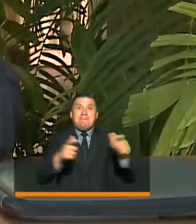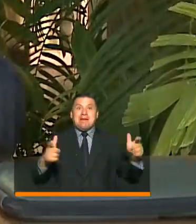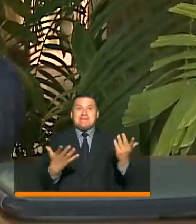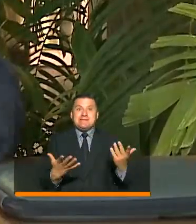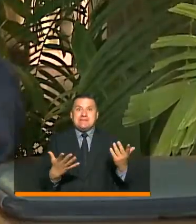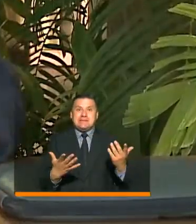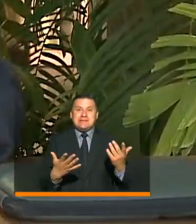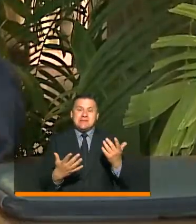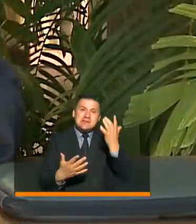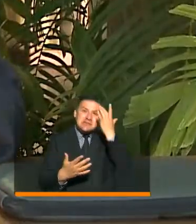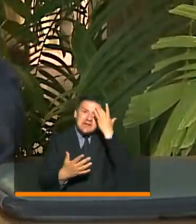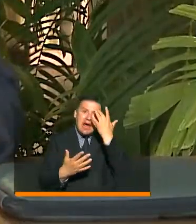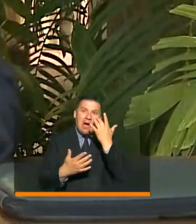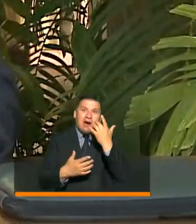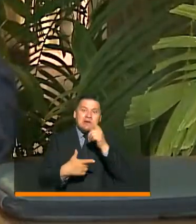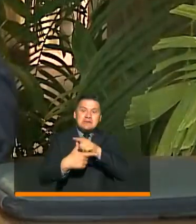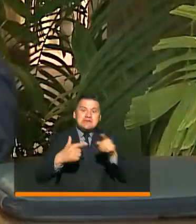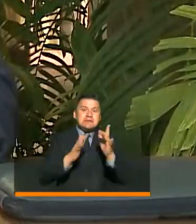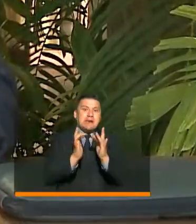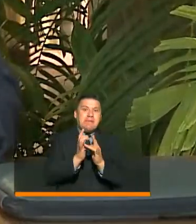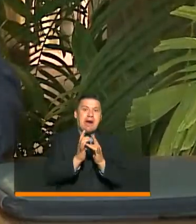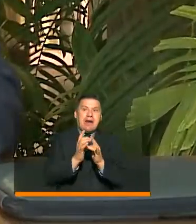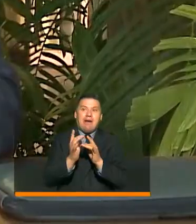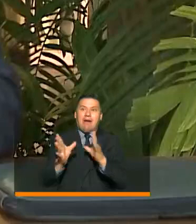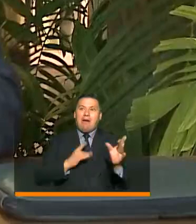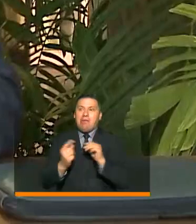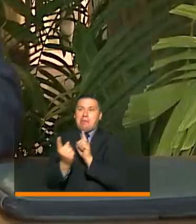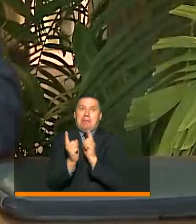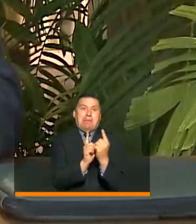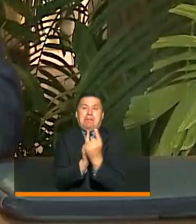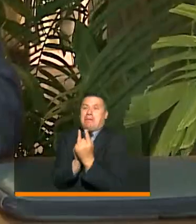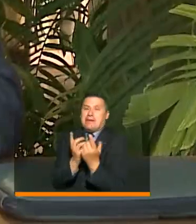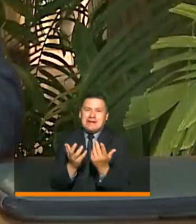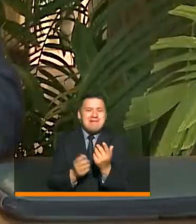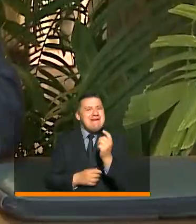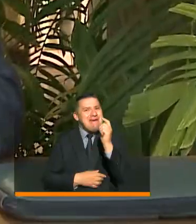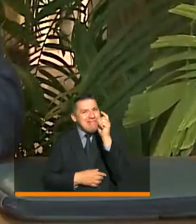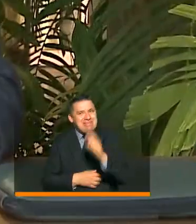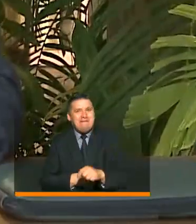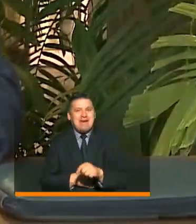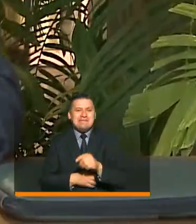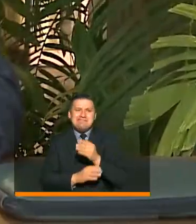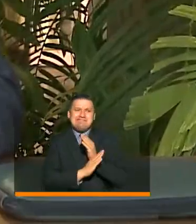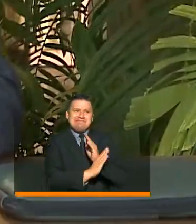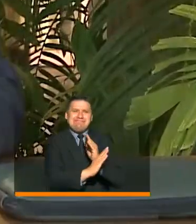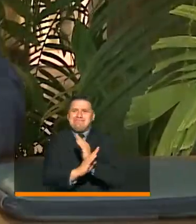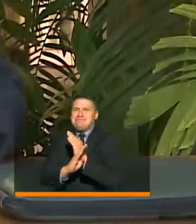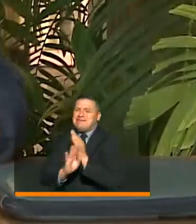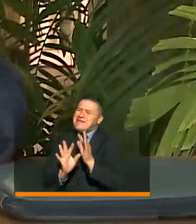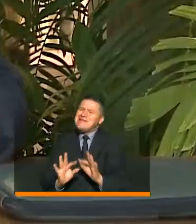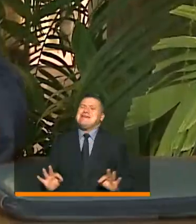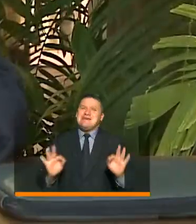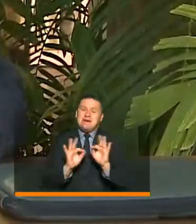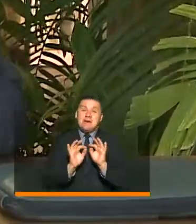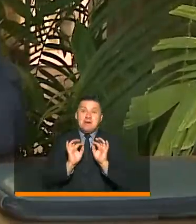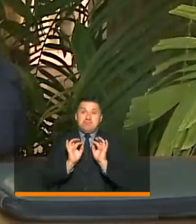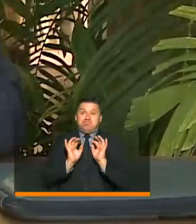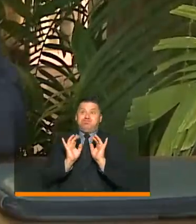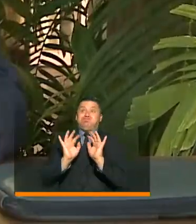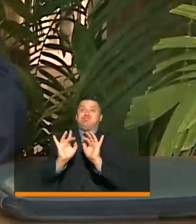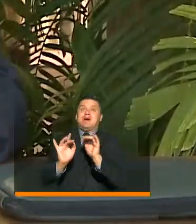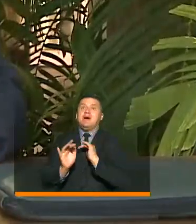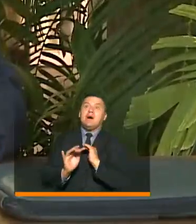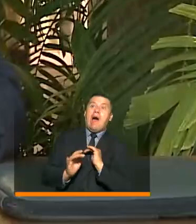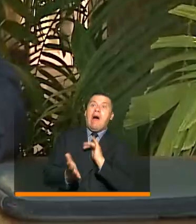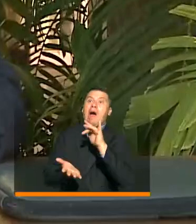de contactos y generar una tasa de contagio. Por eso debemos tomar prevenciones, debemos